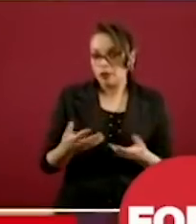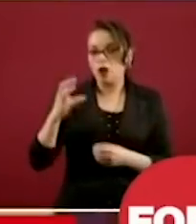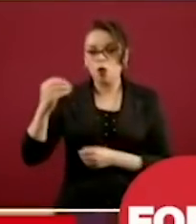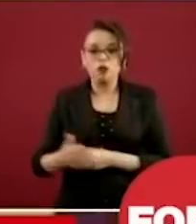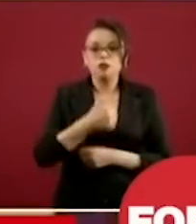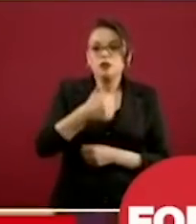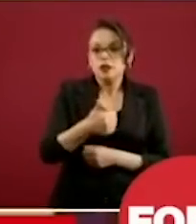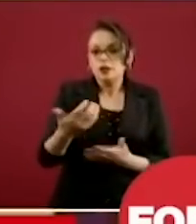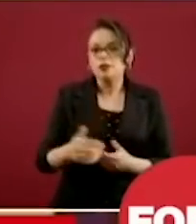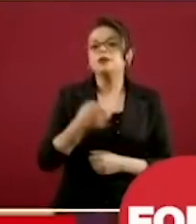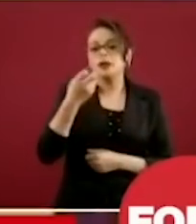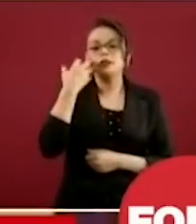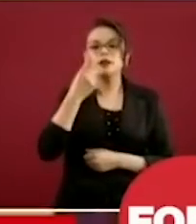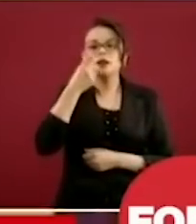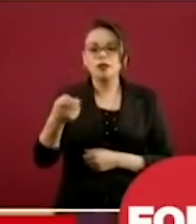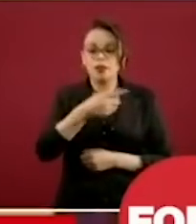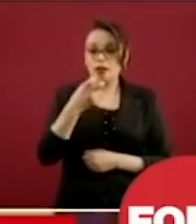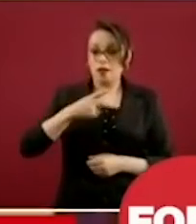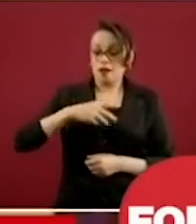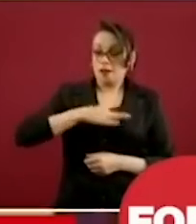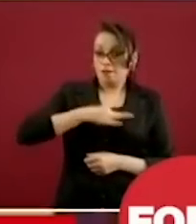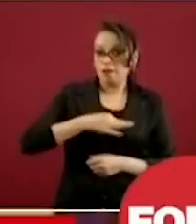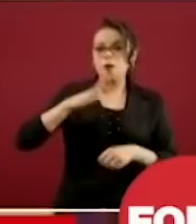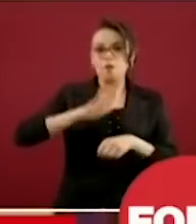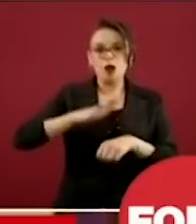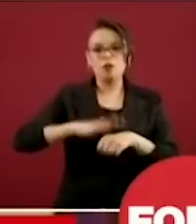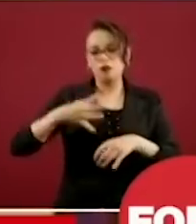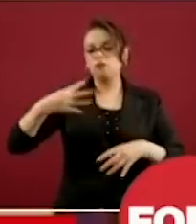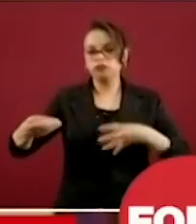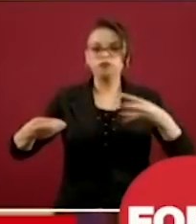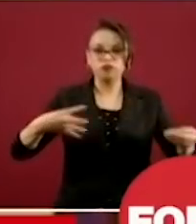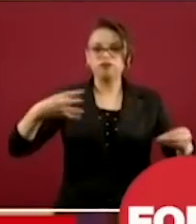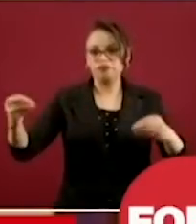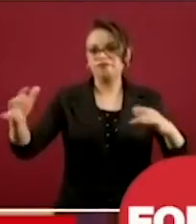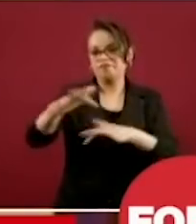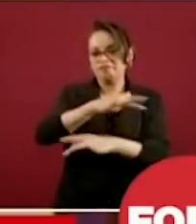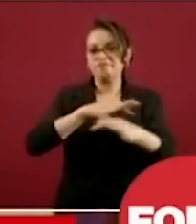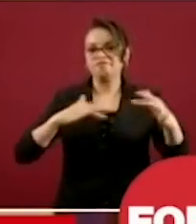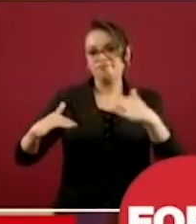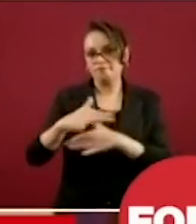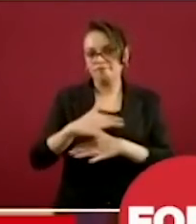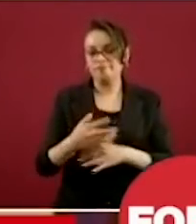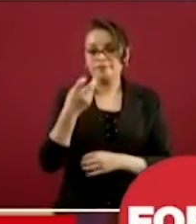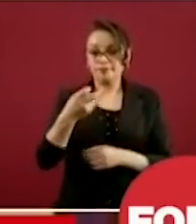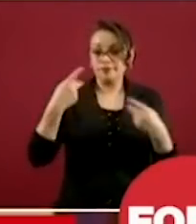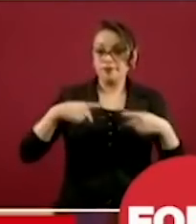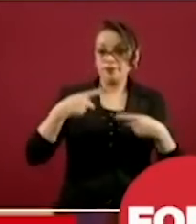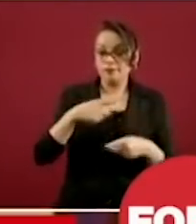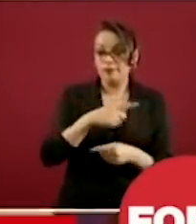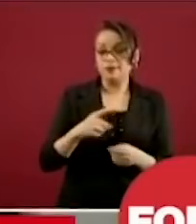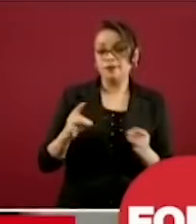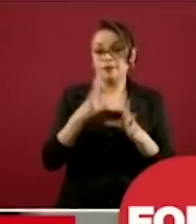que el virus empieza a dispersarse y que cada vez más personas que tienen una infección respiratoria aguda la están teniendo porque